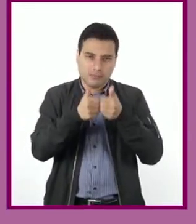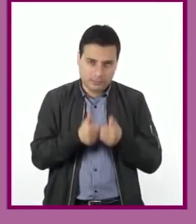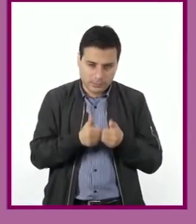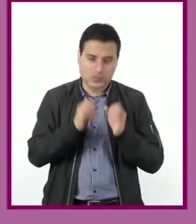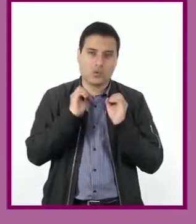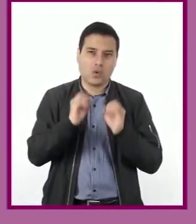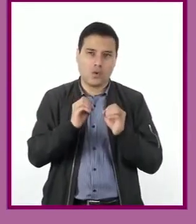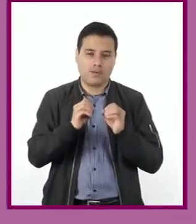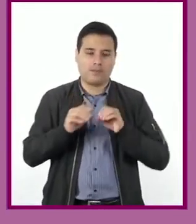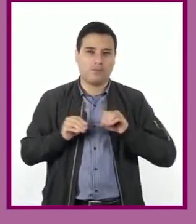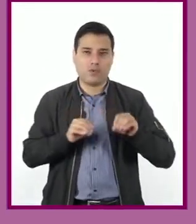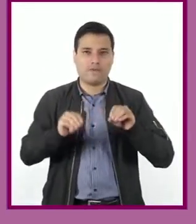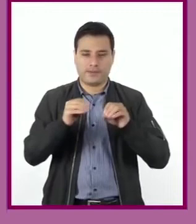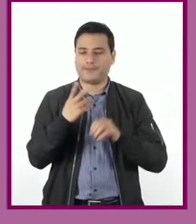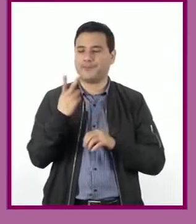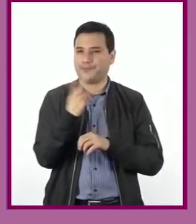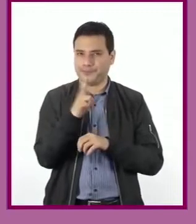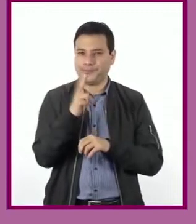de los cuerpos.